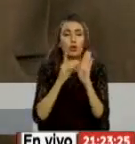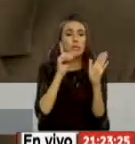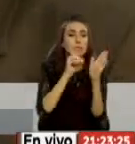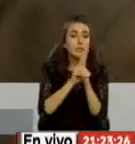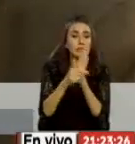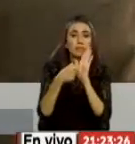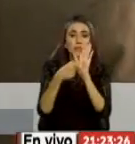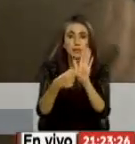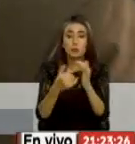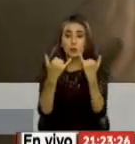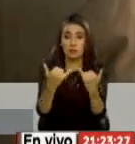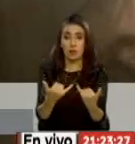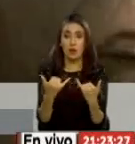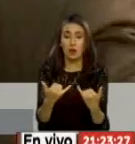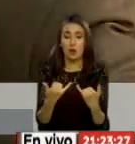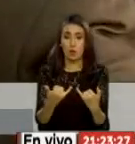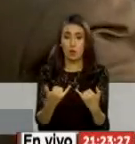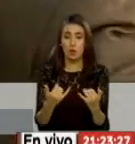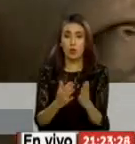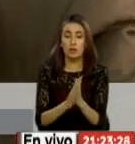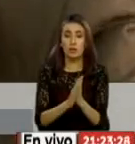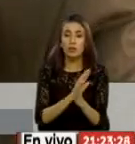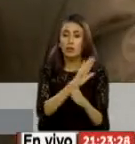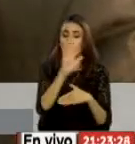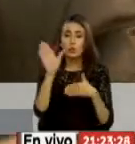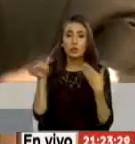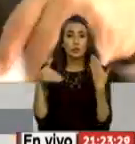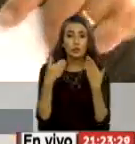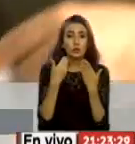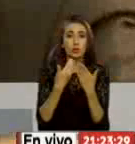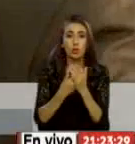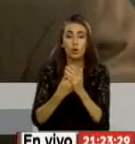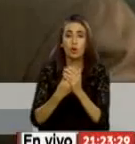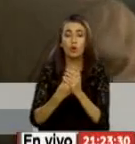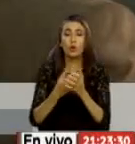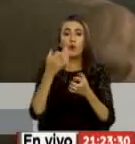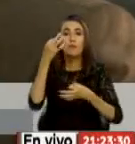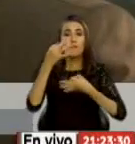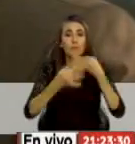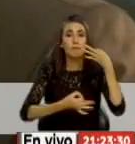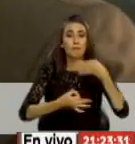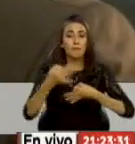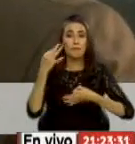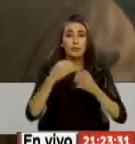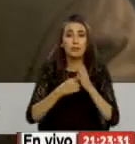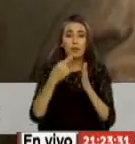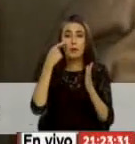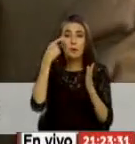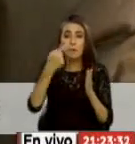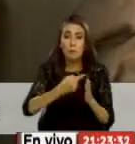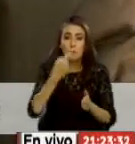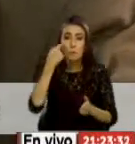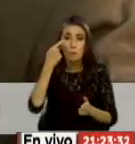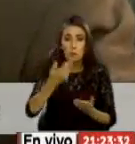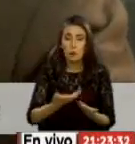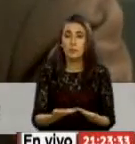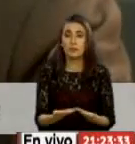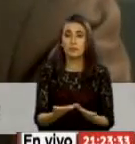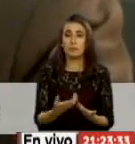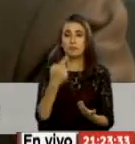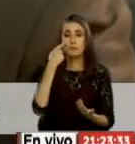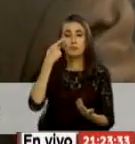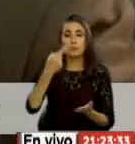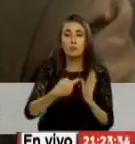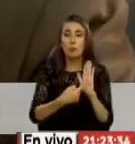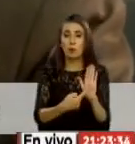instrucción, ahora todos estos argumentos de la fiscalía tendrá que probarlo. Tendrá que